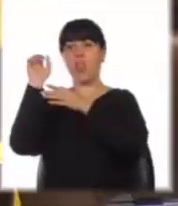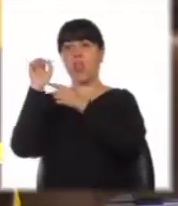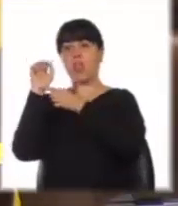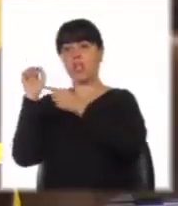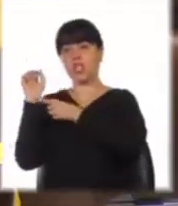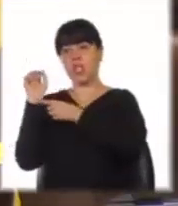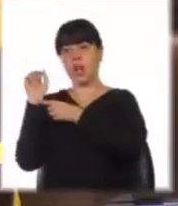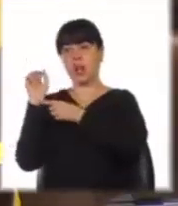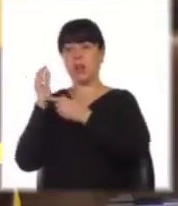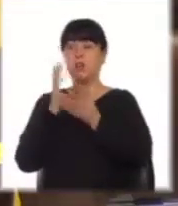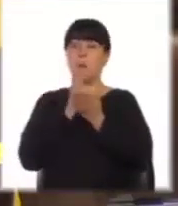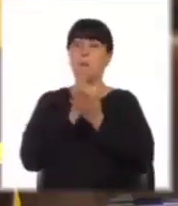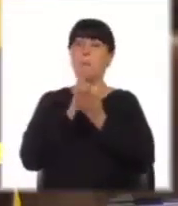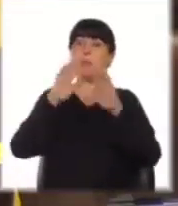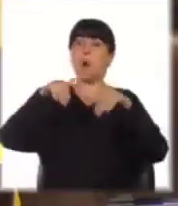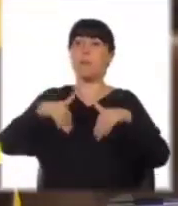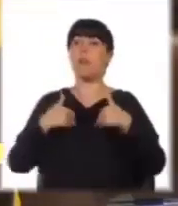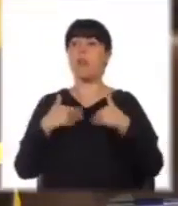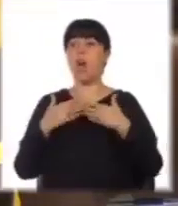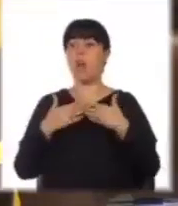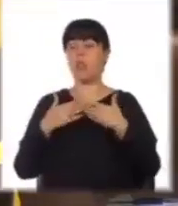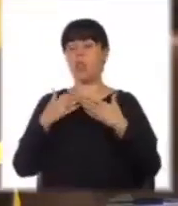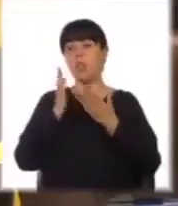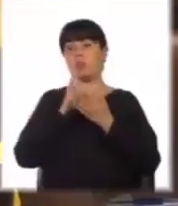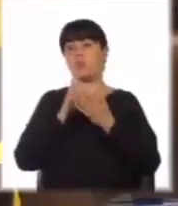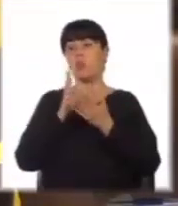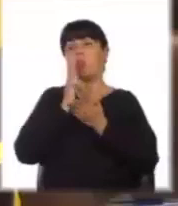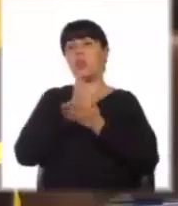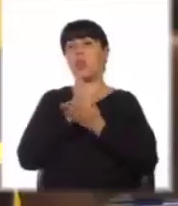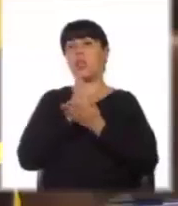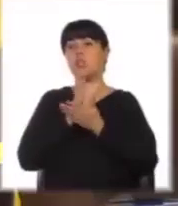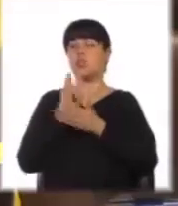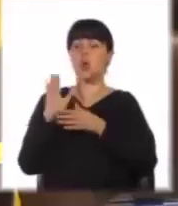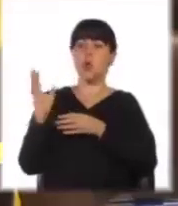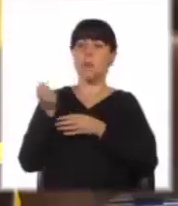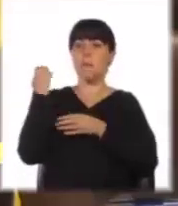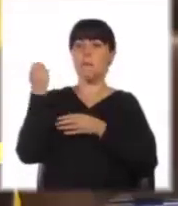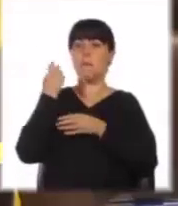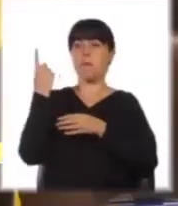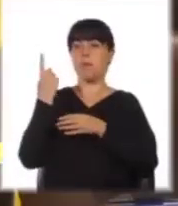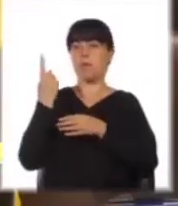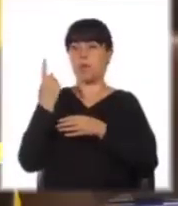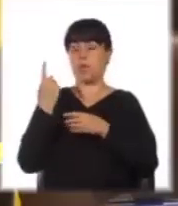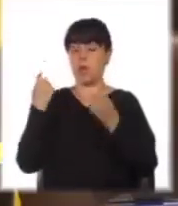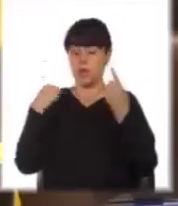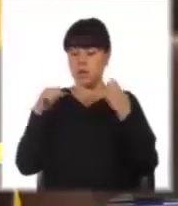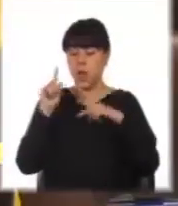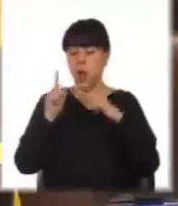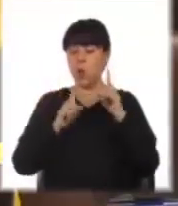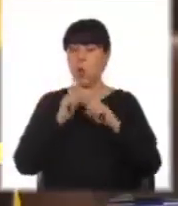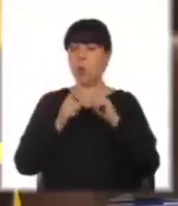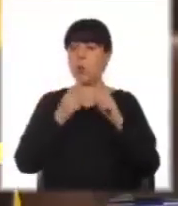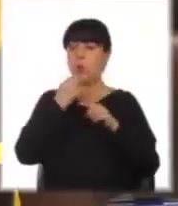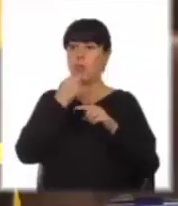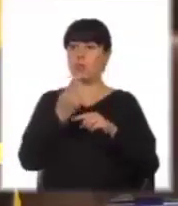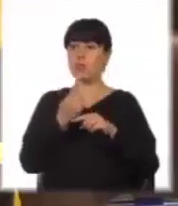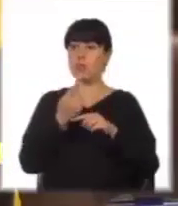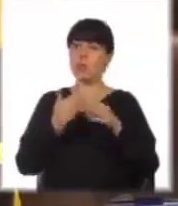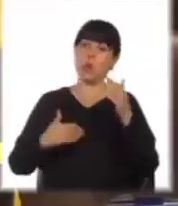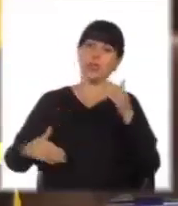de propiedad es un derecho humano fundamental, es un derecho sagrado. Y para algunos, hasta está por